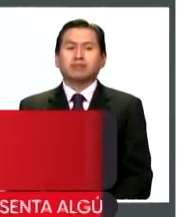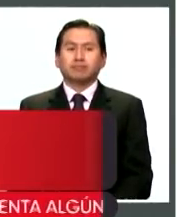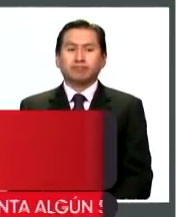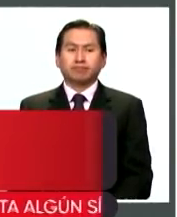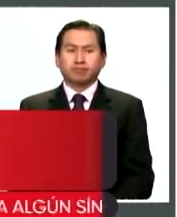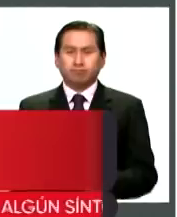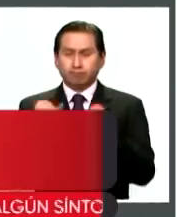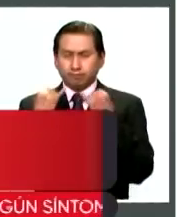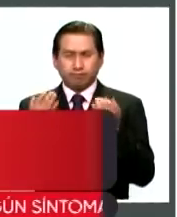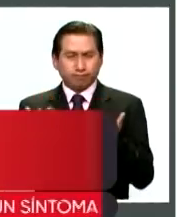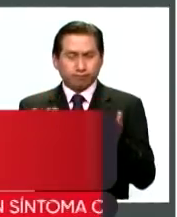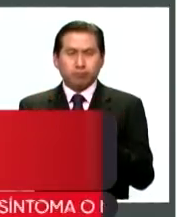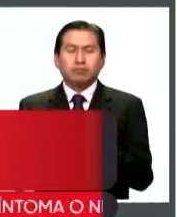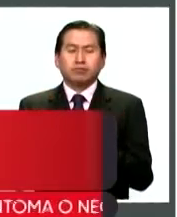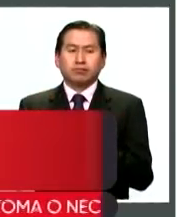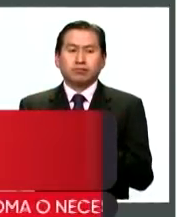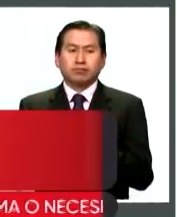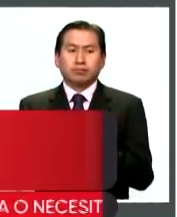Reportamos hoy